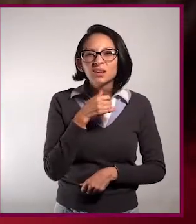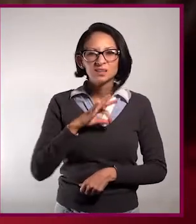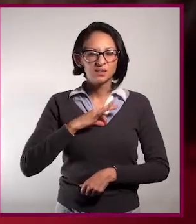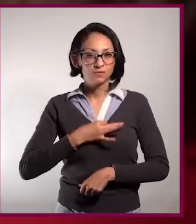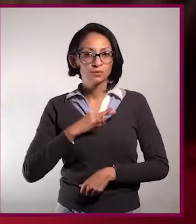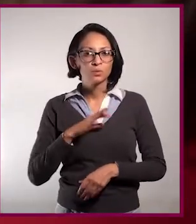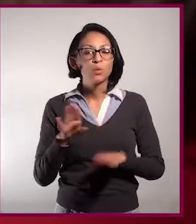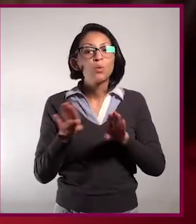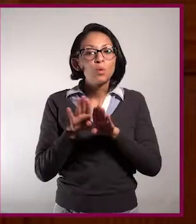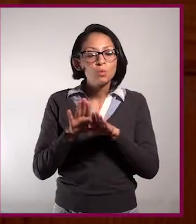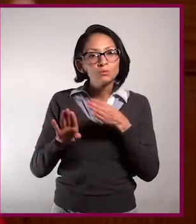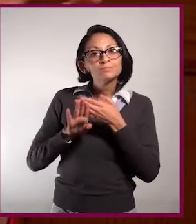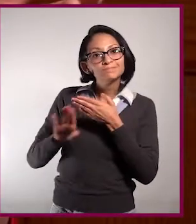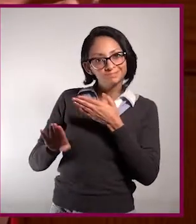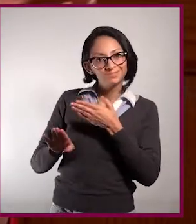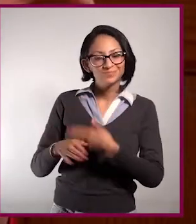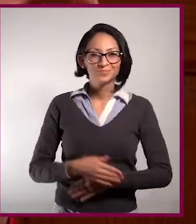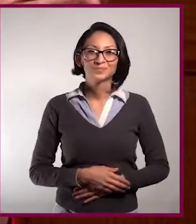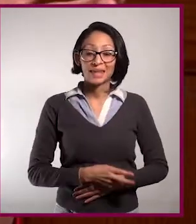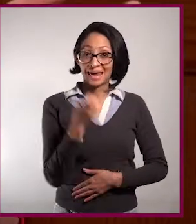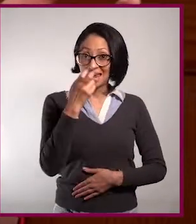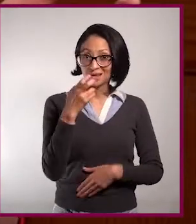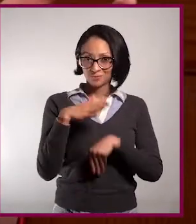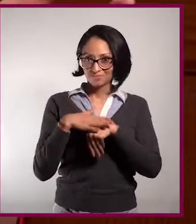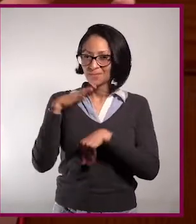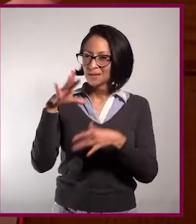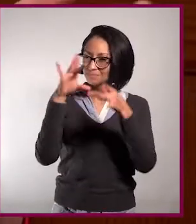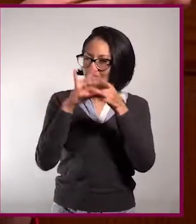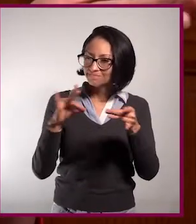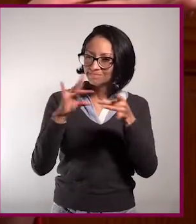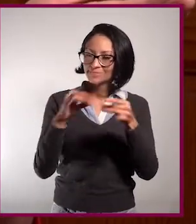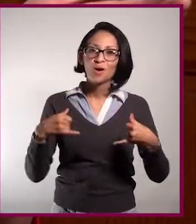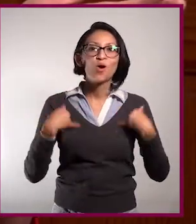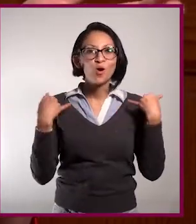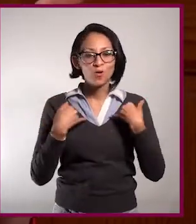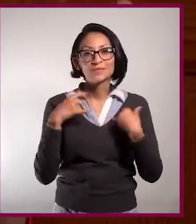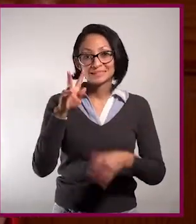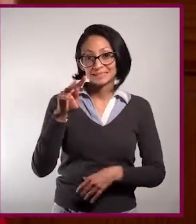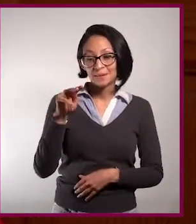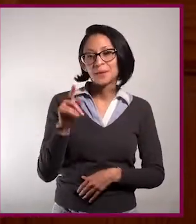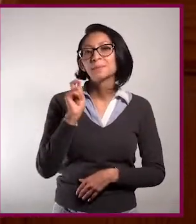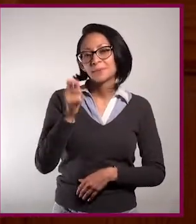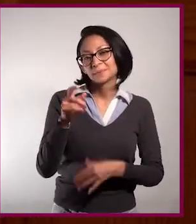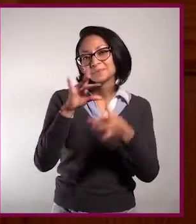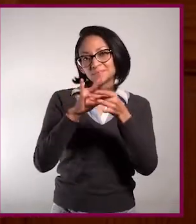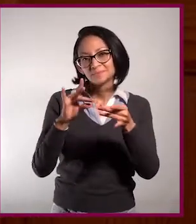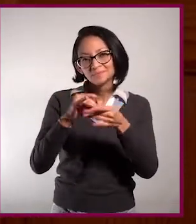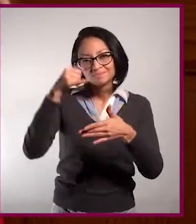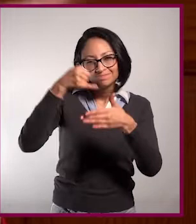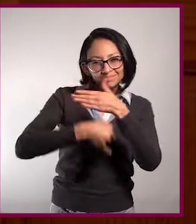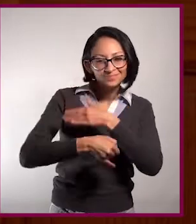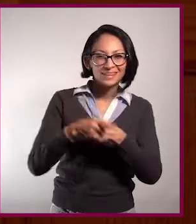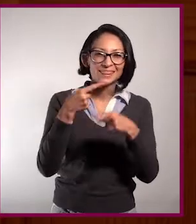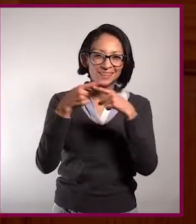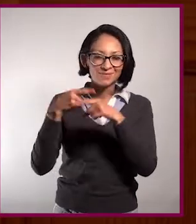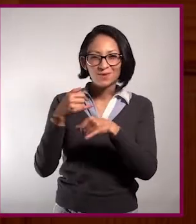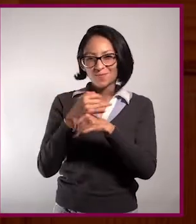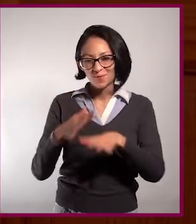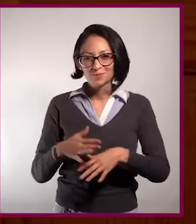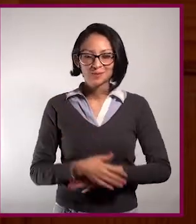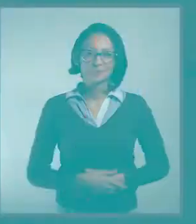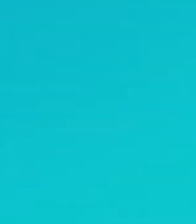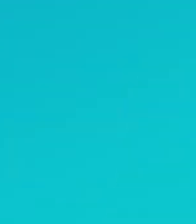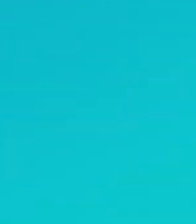para evitarlas. Esto y más en Jóvenes en TV, un espacio de reflexión y construcción de conocimiento. Comenzamos.